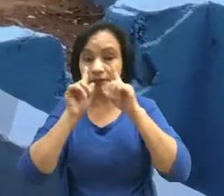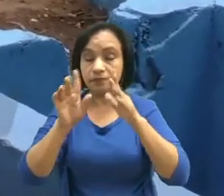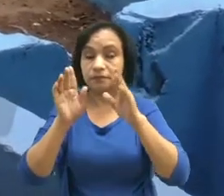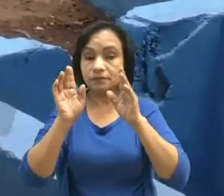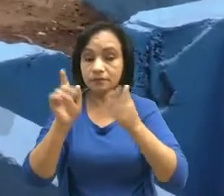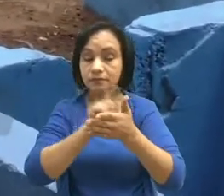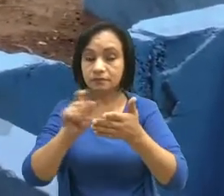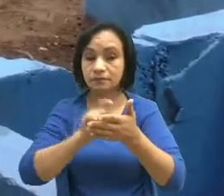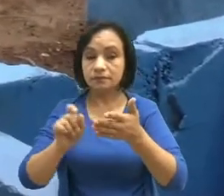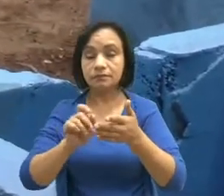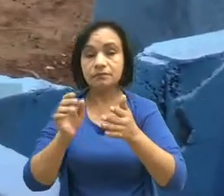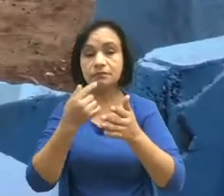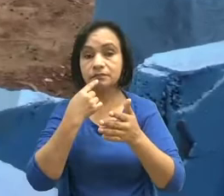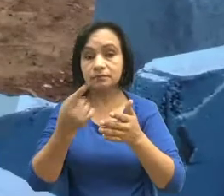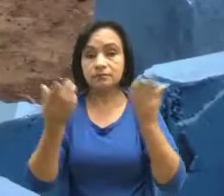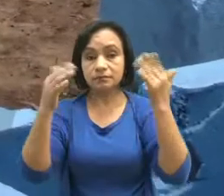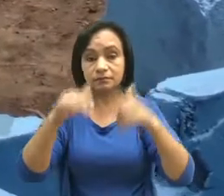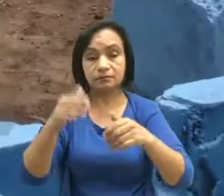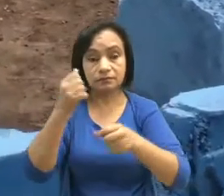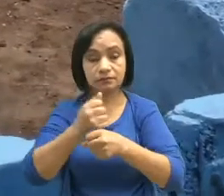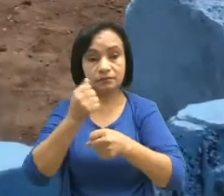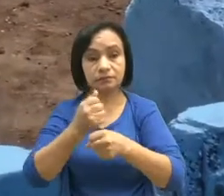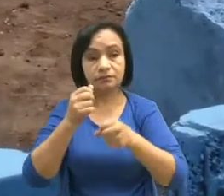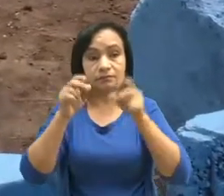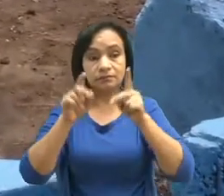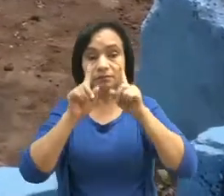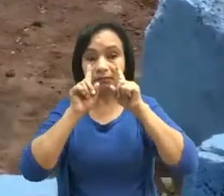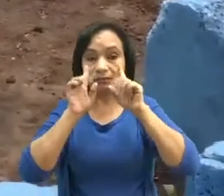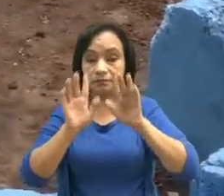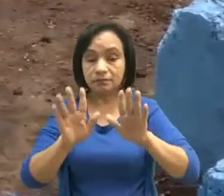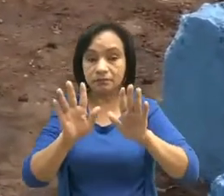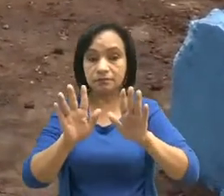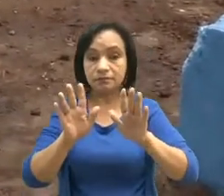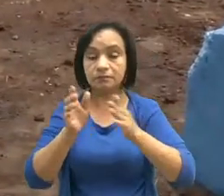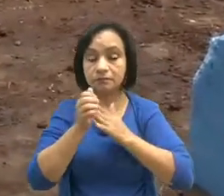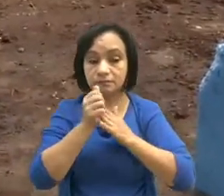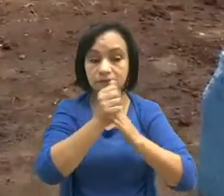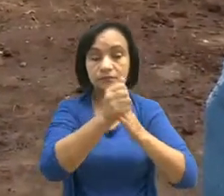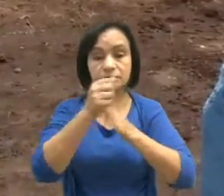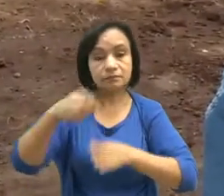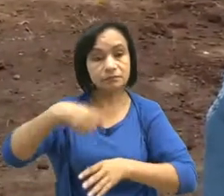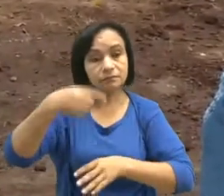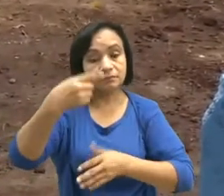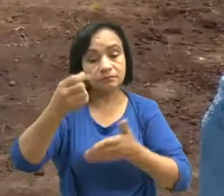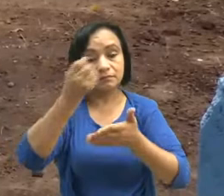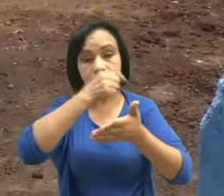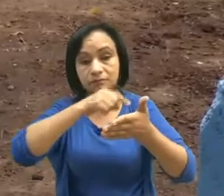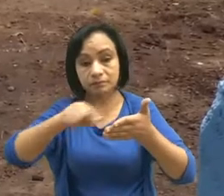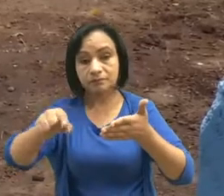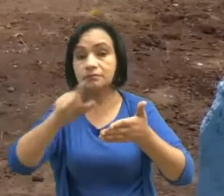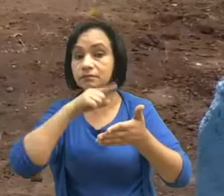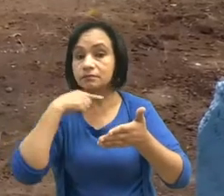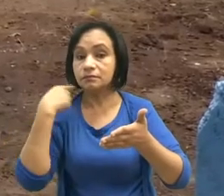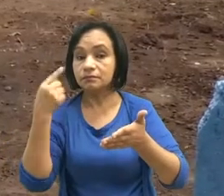elaborado, tenemos más bien ahora elaborado un cuidadoso sistema de seguimiento diario, semanal, que